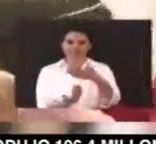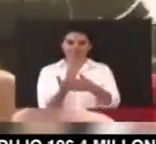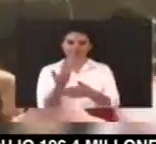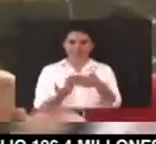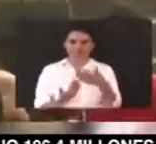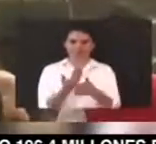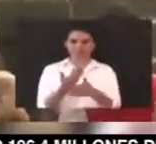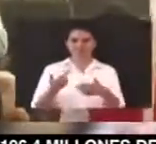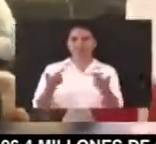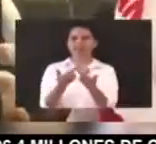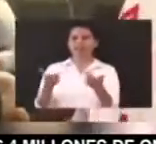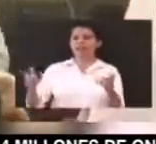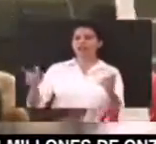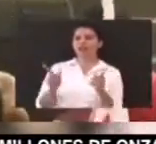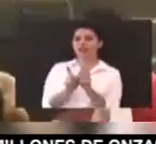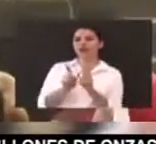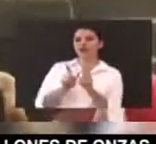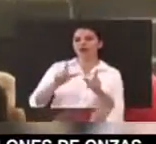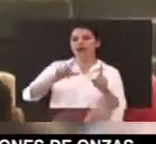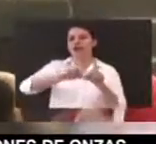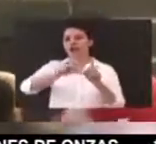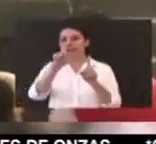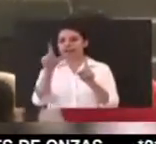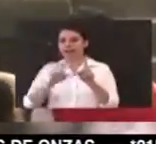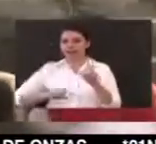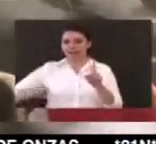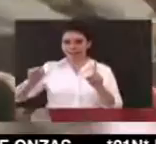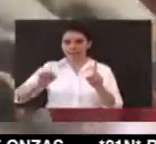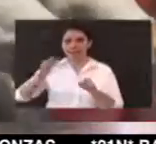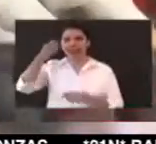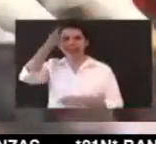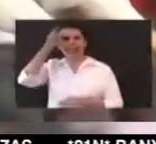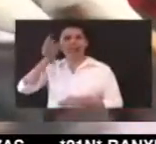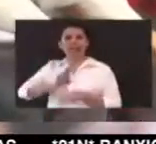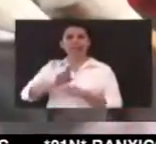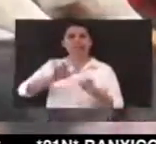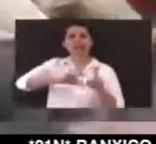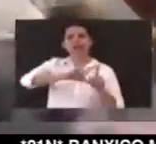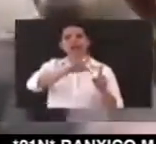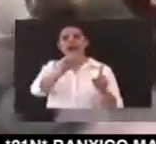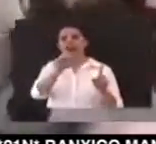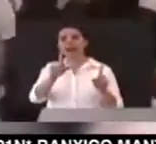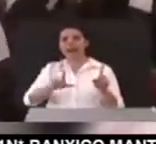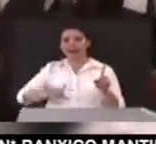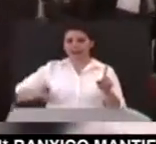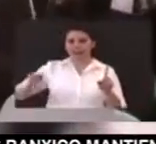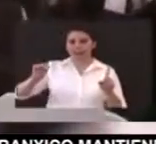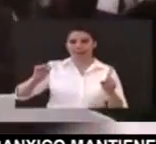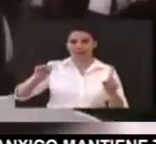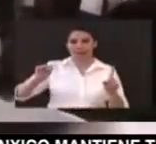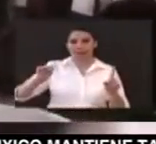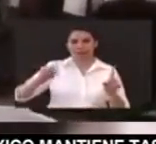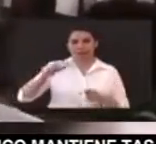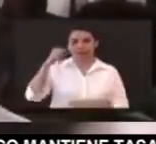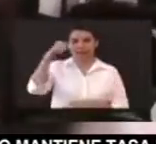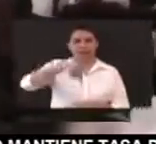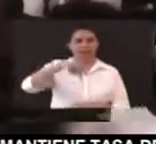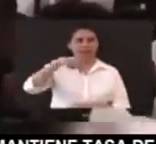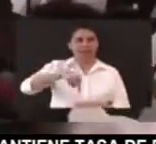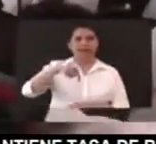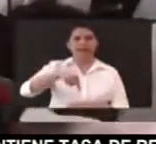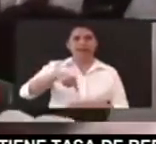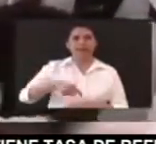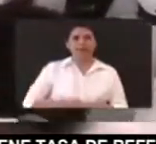metro, tren, metrobús, carreteras, al periférico oriente y una estación de autobuses. También dejó claro que en su gobierno